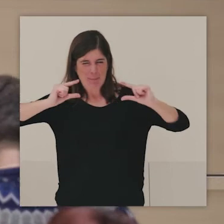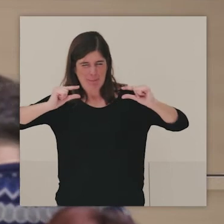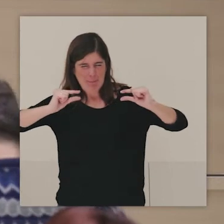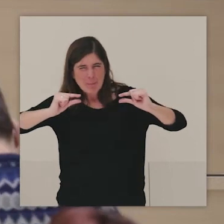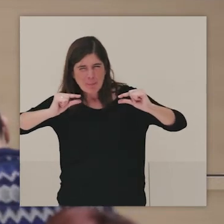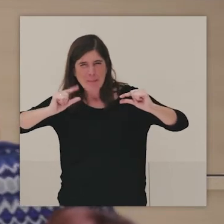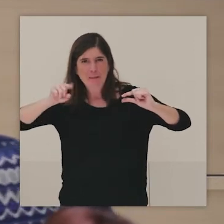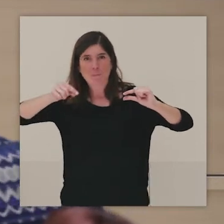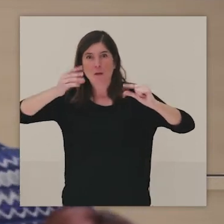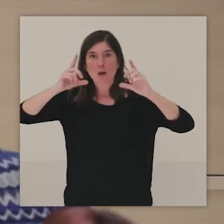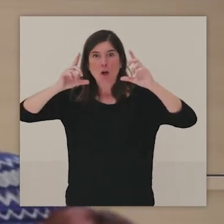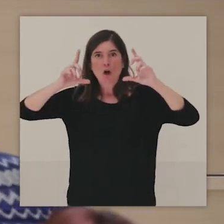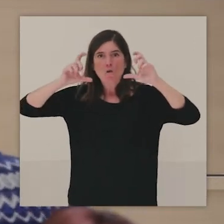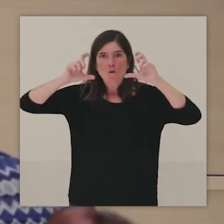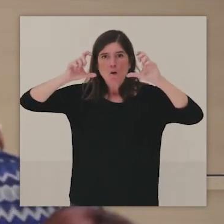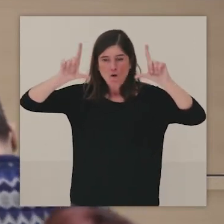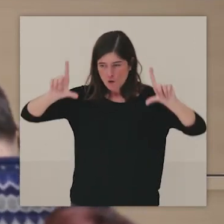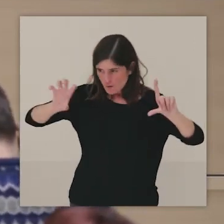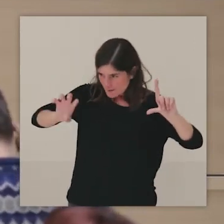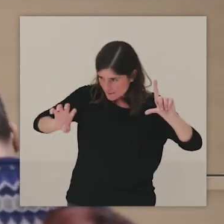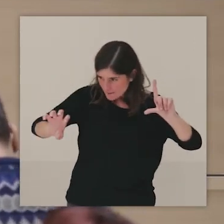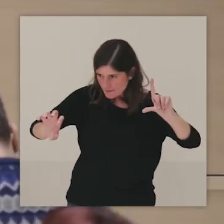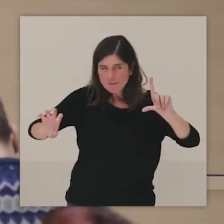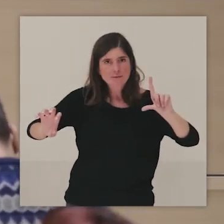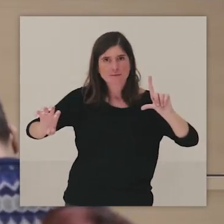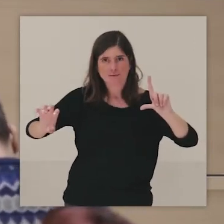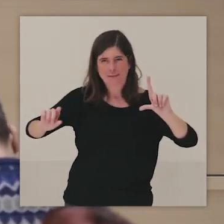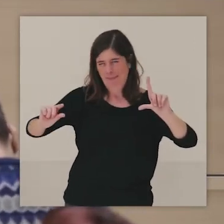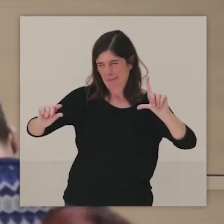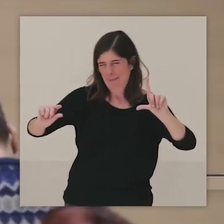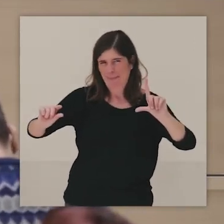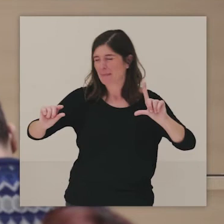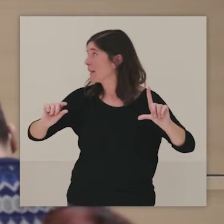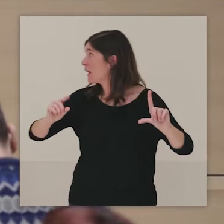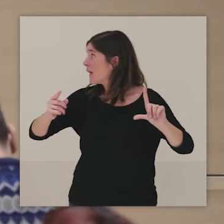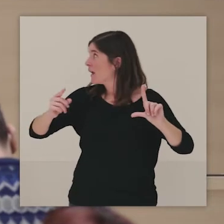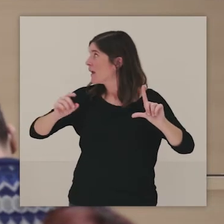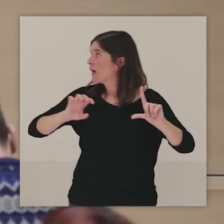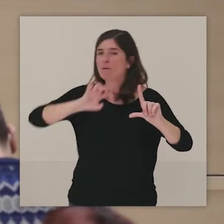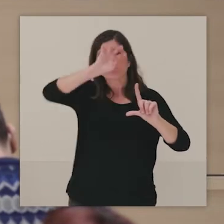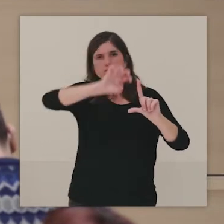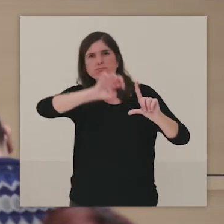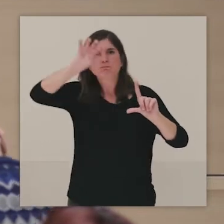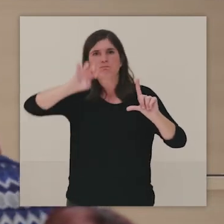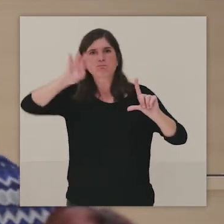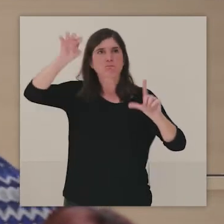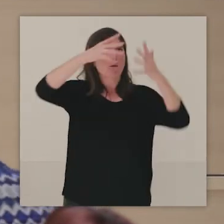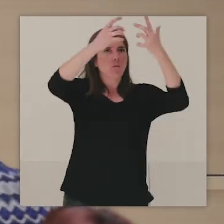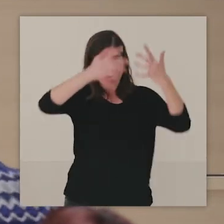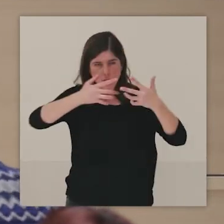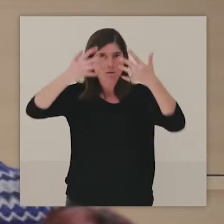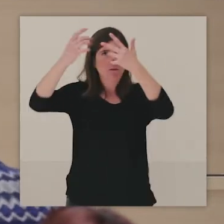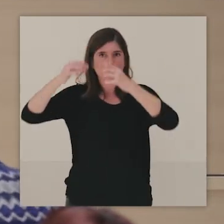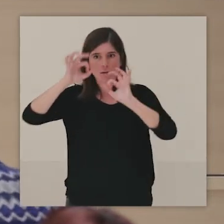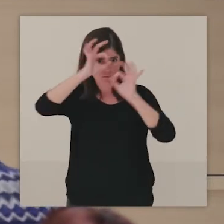que aparecen allí al fondo en la esquina inferior derecha, cada una de las fotos con su título, etcétera, con lo